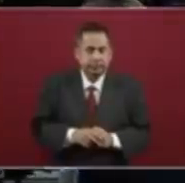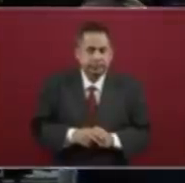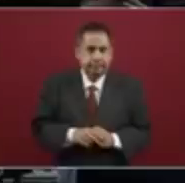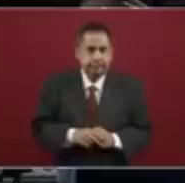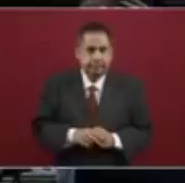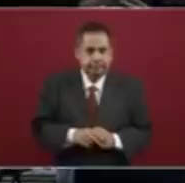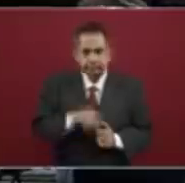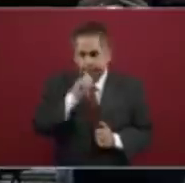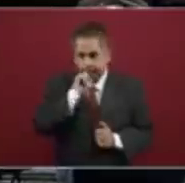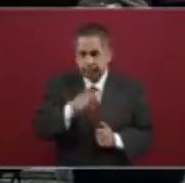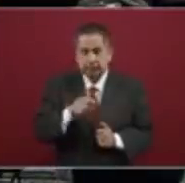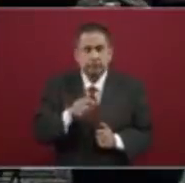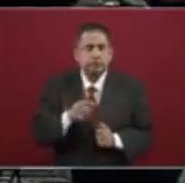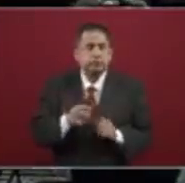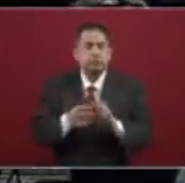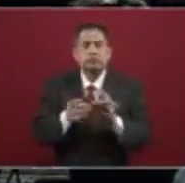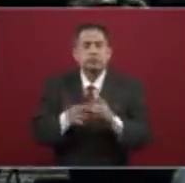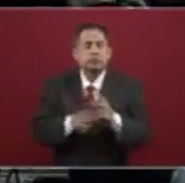que también están